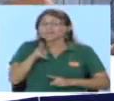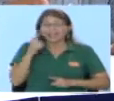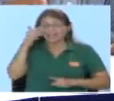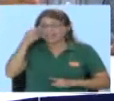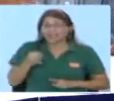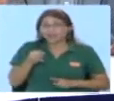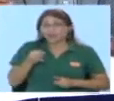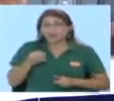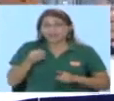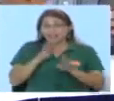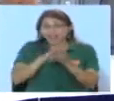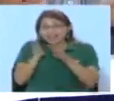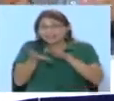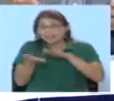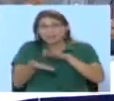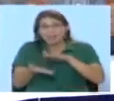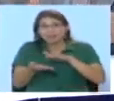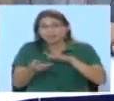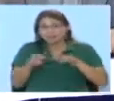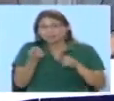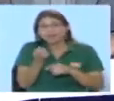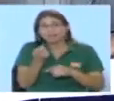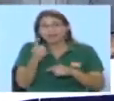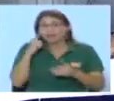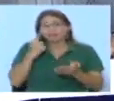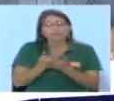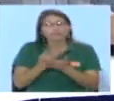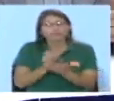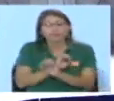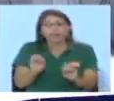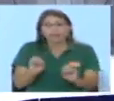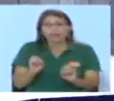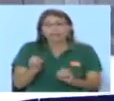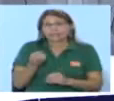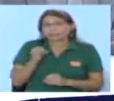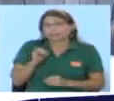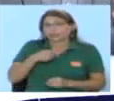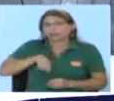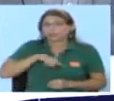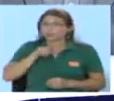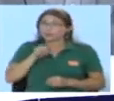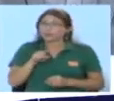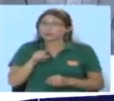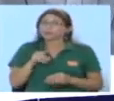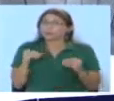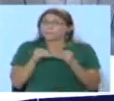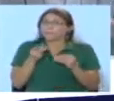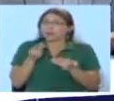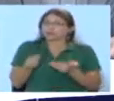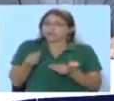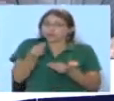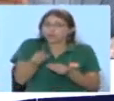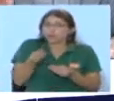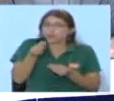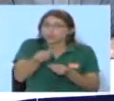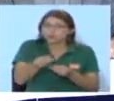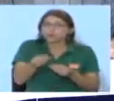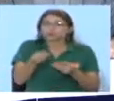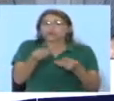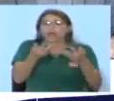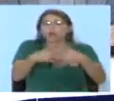O sea, tenemos que, si la idea es más bien, lo que tenemos que darle es más recursos al operador para que siga extendiendo la red, para que